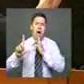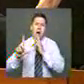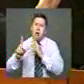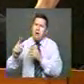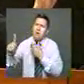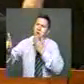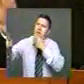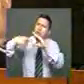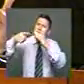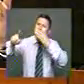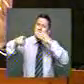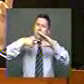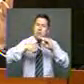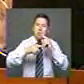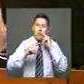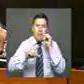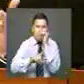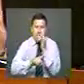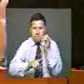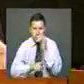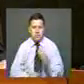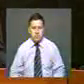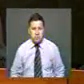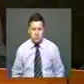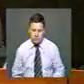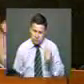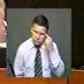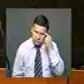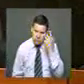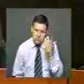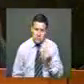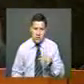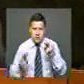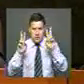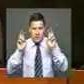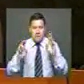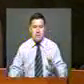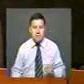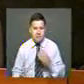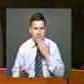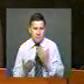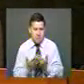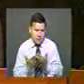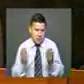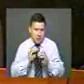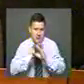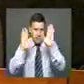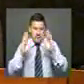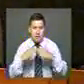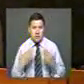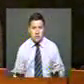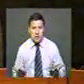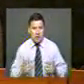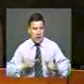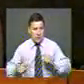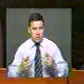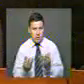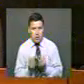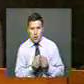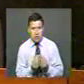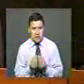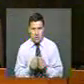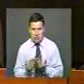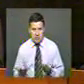enviarnos un video con lo que pensaban de este tema. Y agradecerle, por supuesto, también a la Sala Administrativa del Consejo Superior